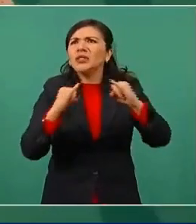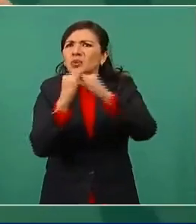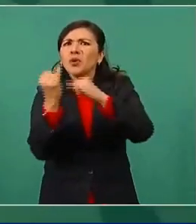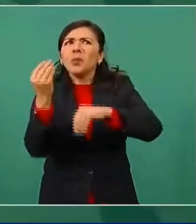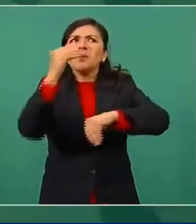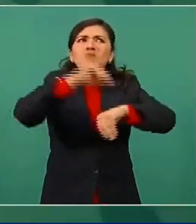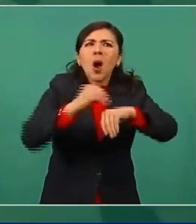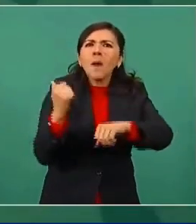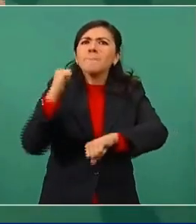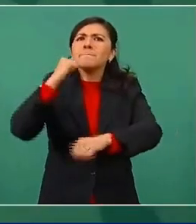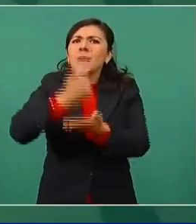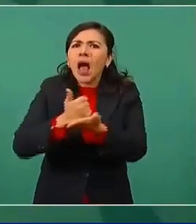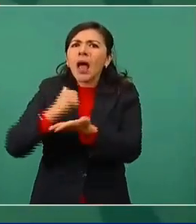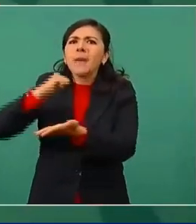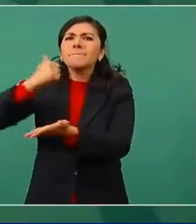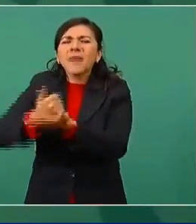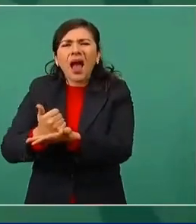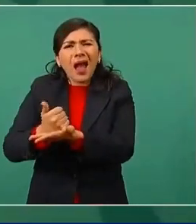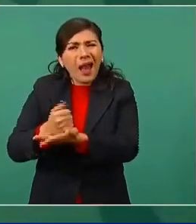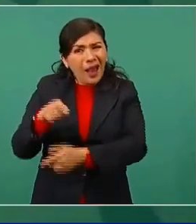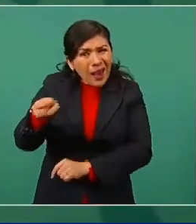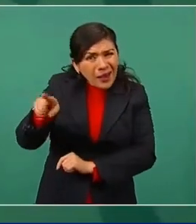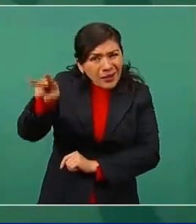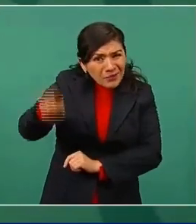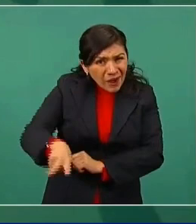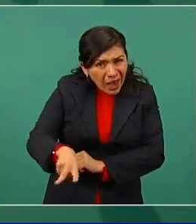el colmo de la simulación.